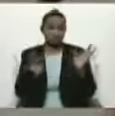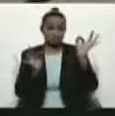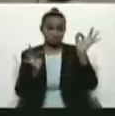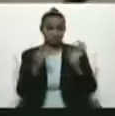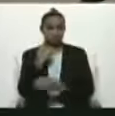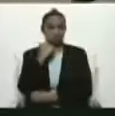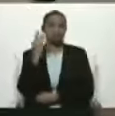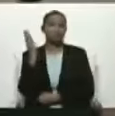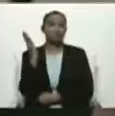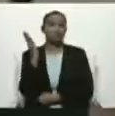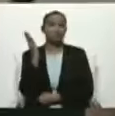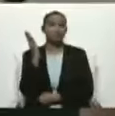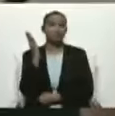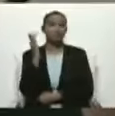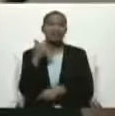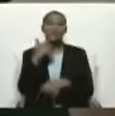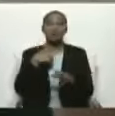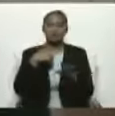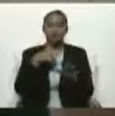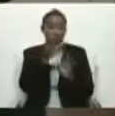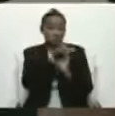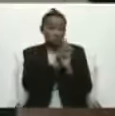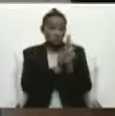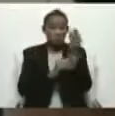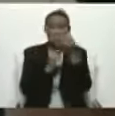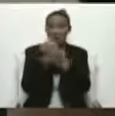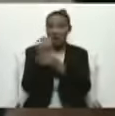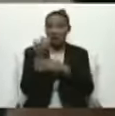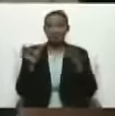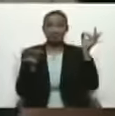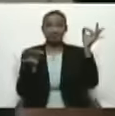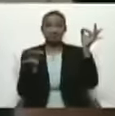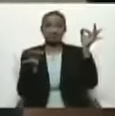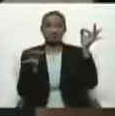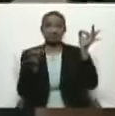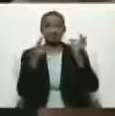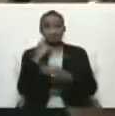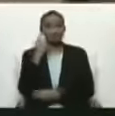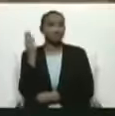lo tendría que agarrar con guantes estériles. Xóchitl Gálvez reconoce su derrota frente a Claudia Sheinbaum. Esto fue